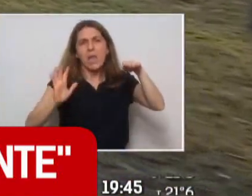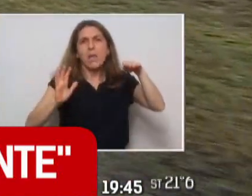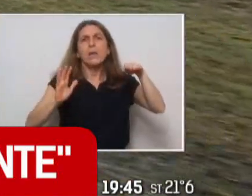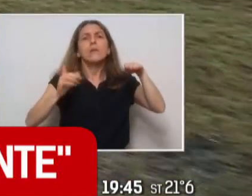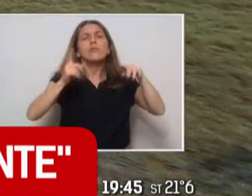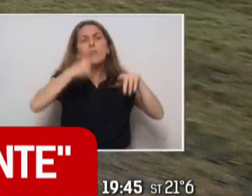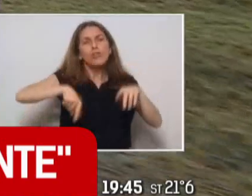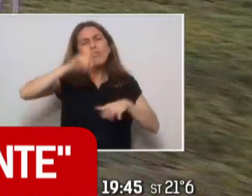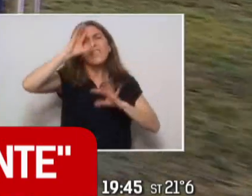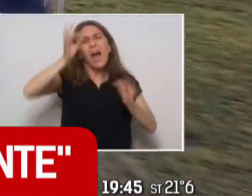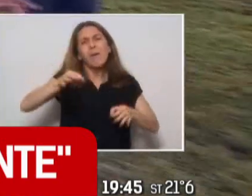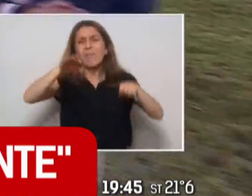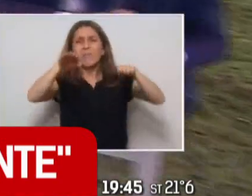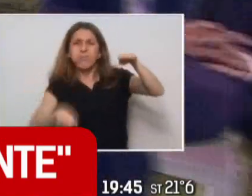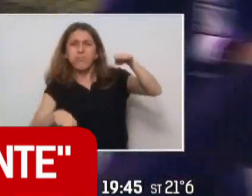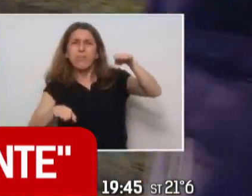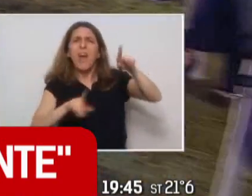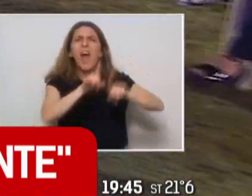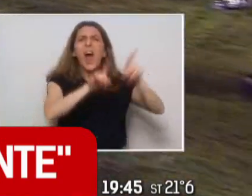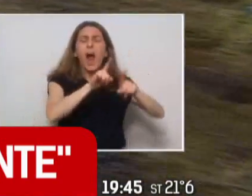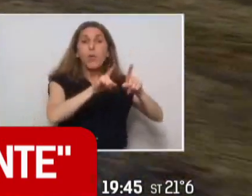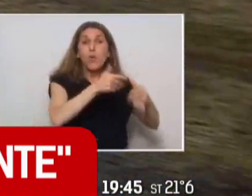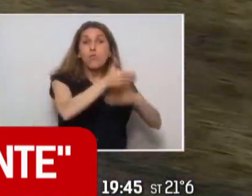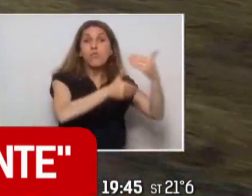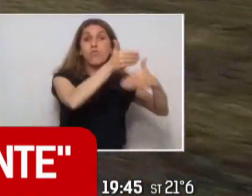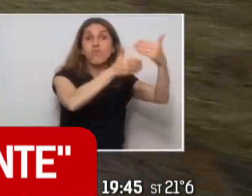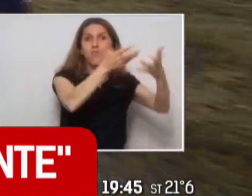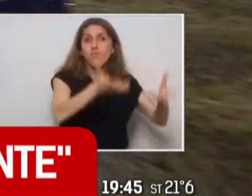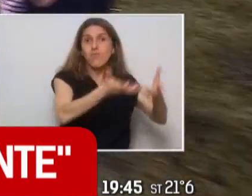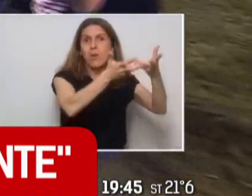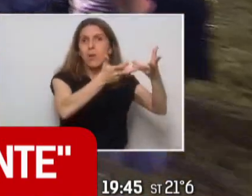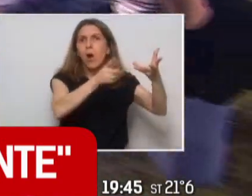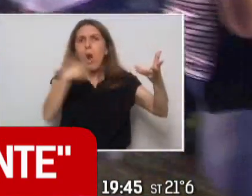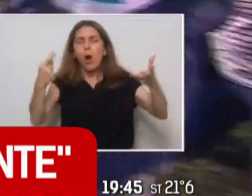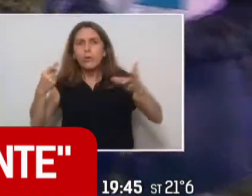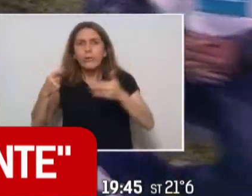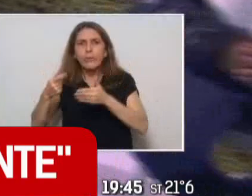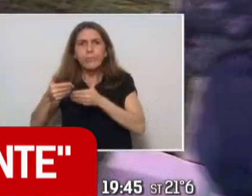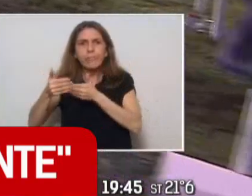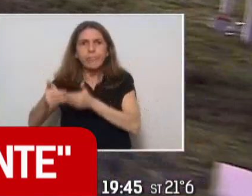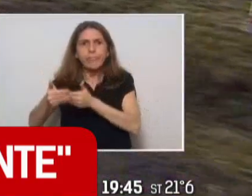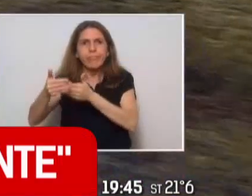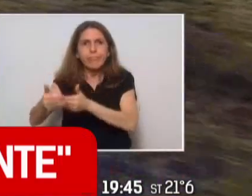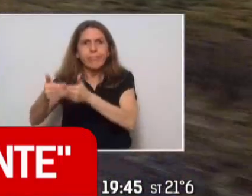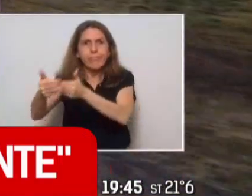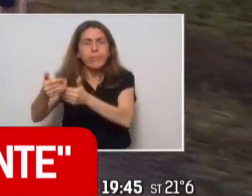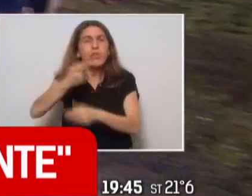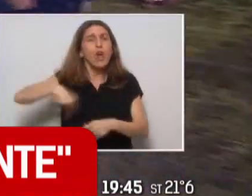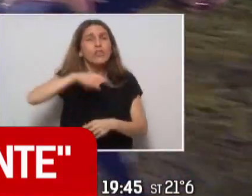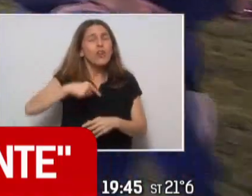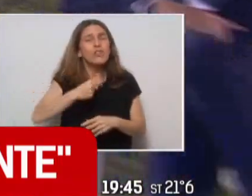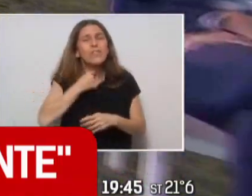esa desigualdad algunos crecen y muchos se postergan, mucho más se postergan. Y nosotros lo que queremos es que